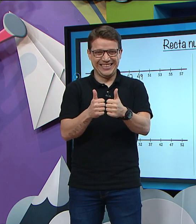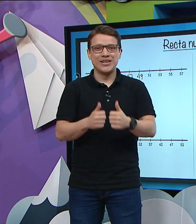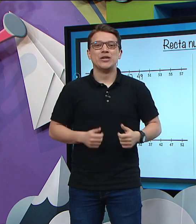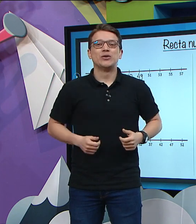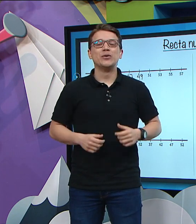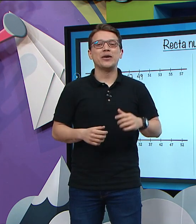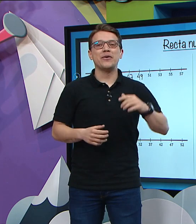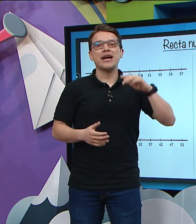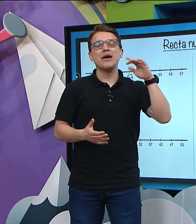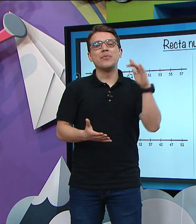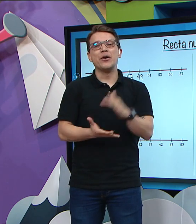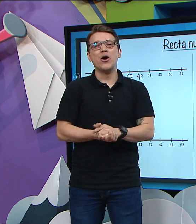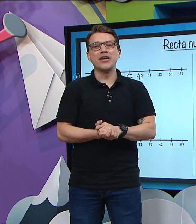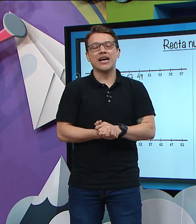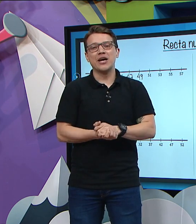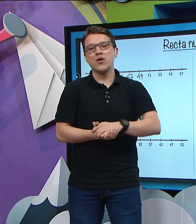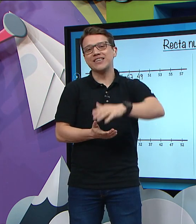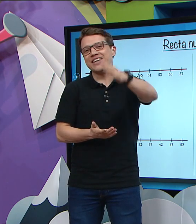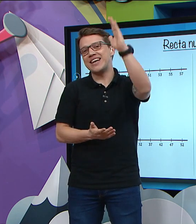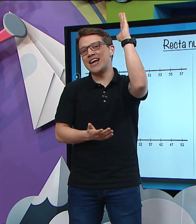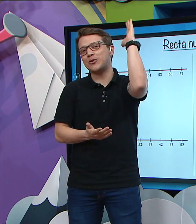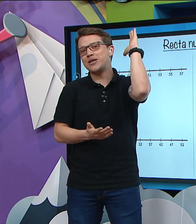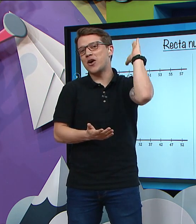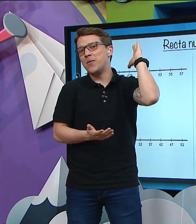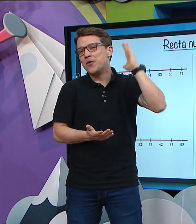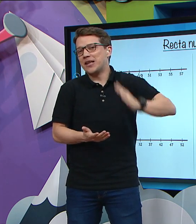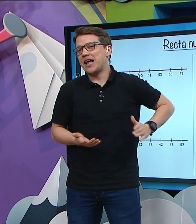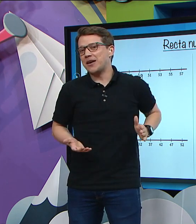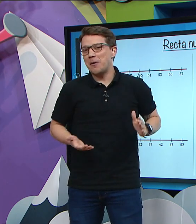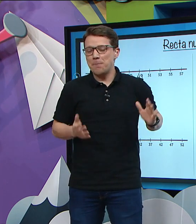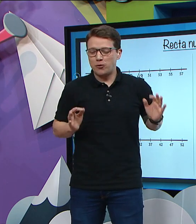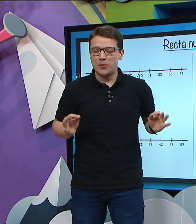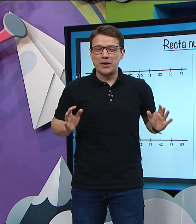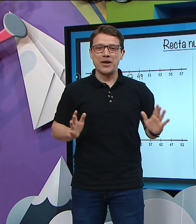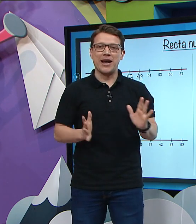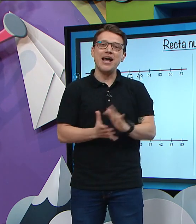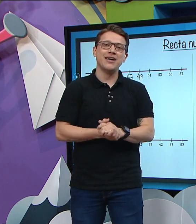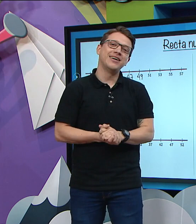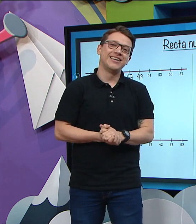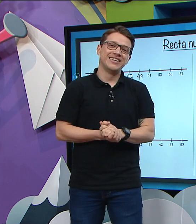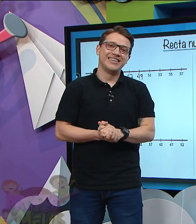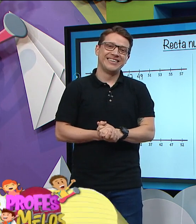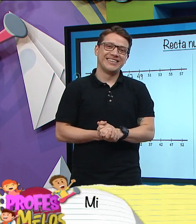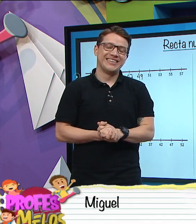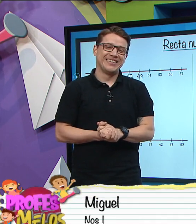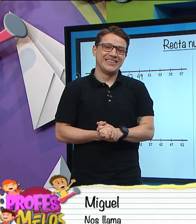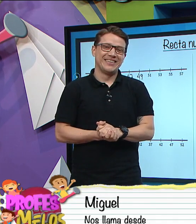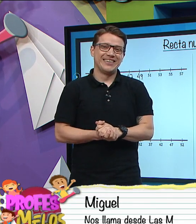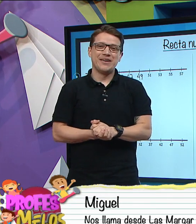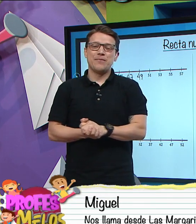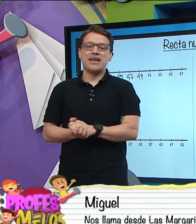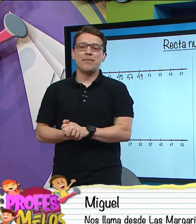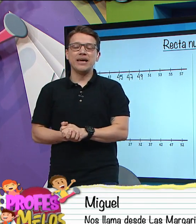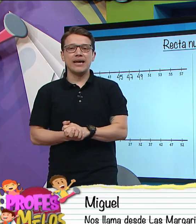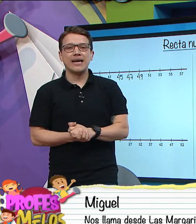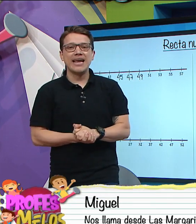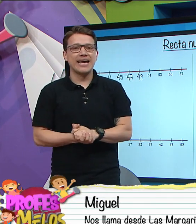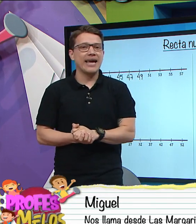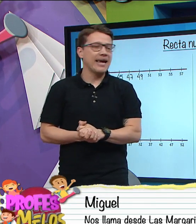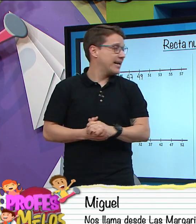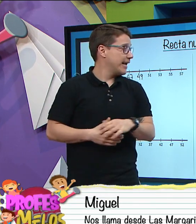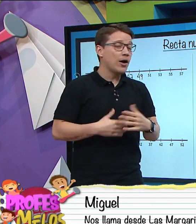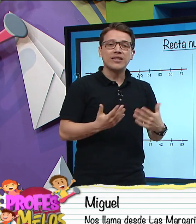¿Y usted? Súper bien, campeón. Y aquí con esa energía tuya, ¿cómo no estar súper bien, ah? Mira,